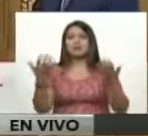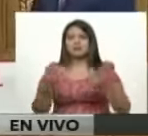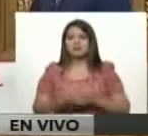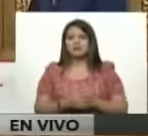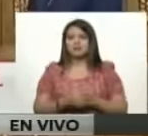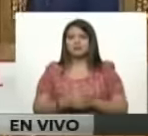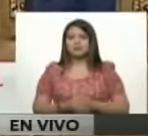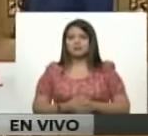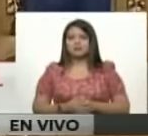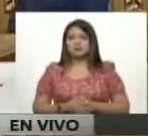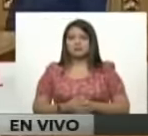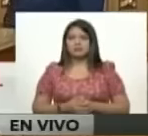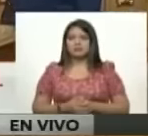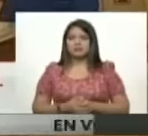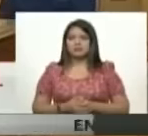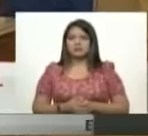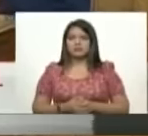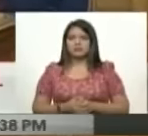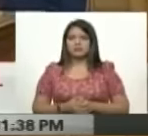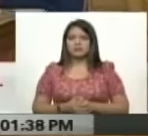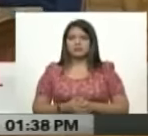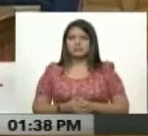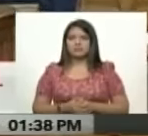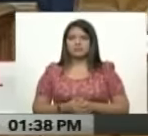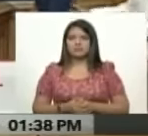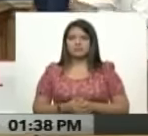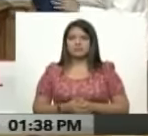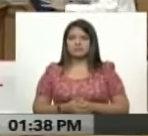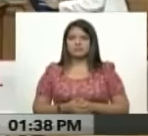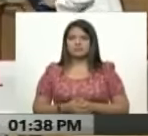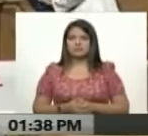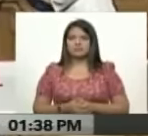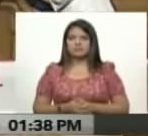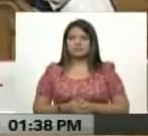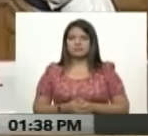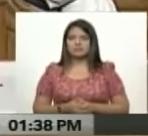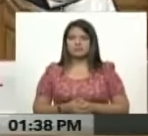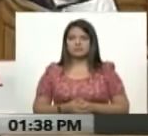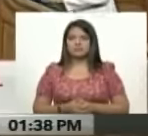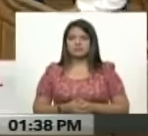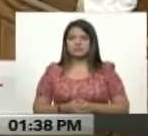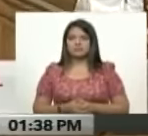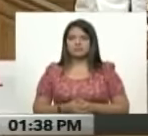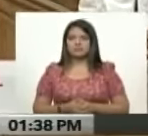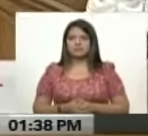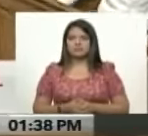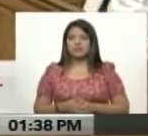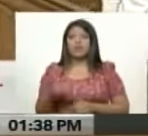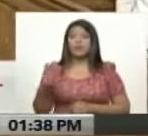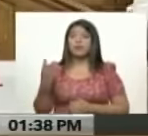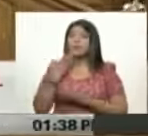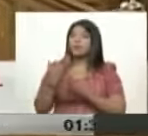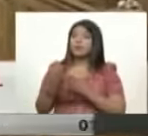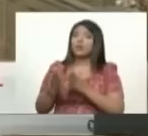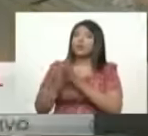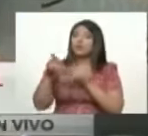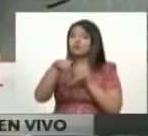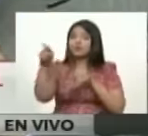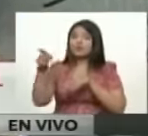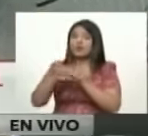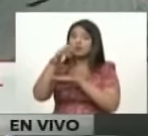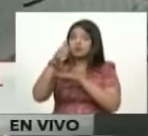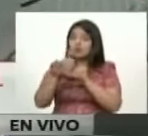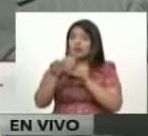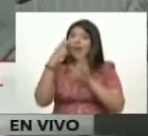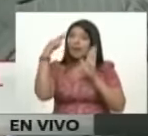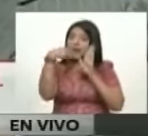parlamentarios, que escuchen lo primero que le voy a pedir la propuesta del diputado Pedro Carreño. Lo primero que le voy a pedir a la Junta Directiva es que se lea el reglamento.